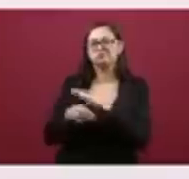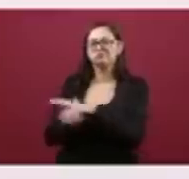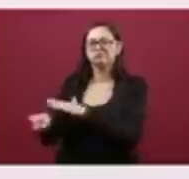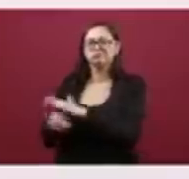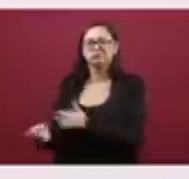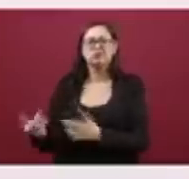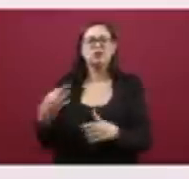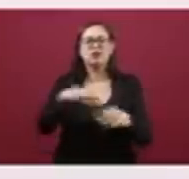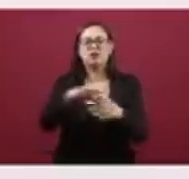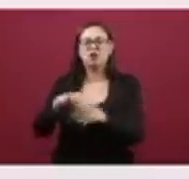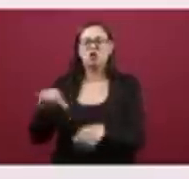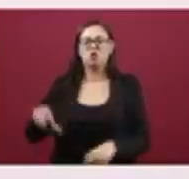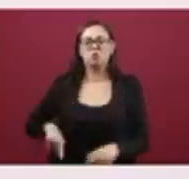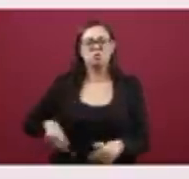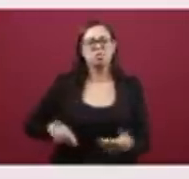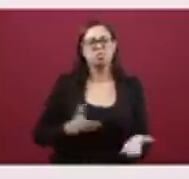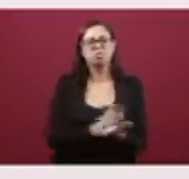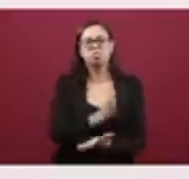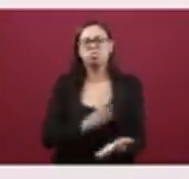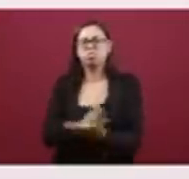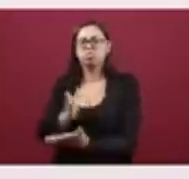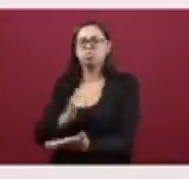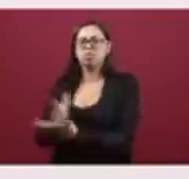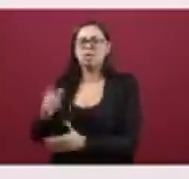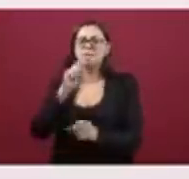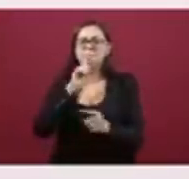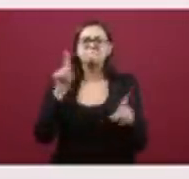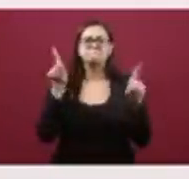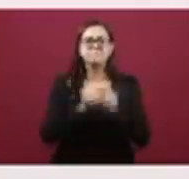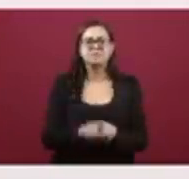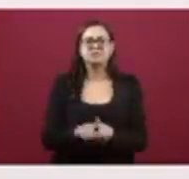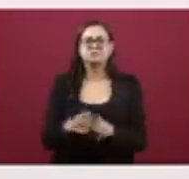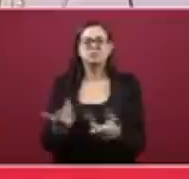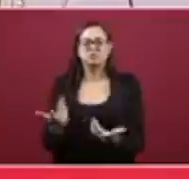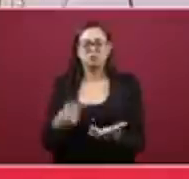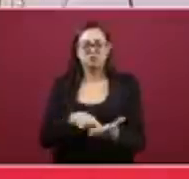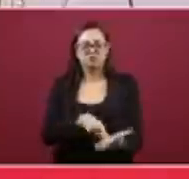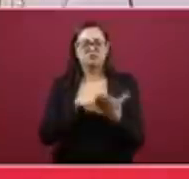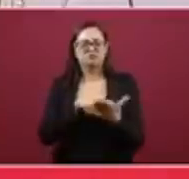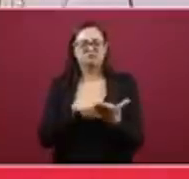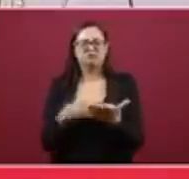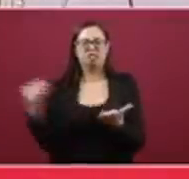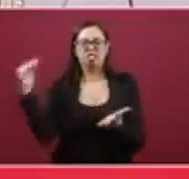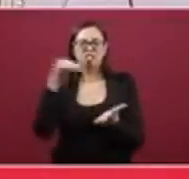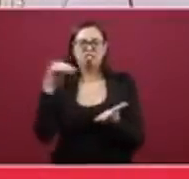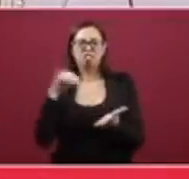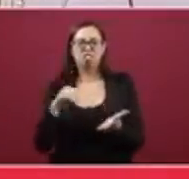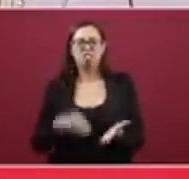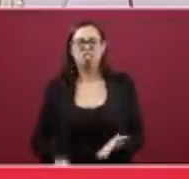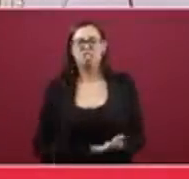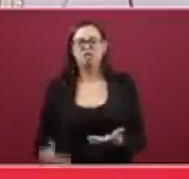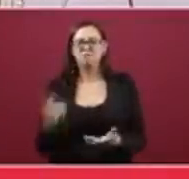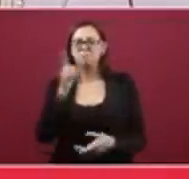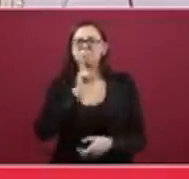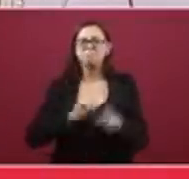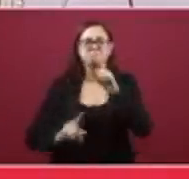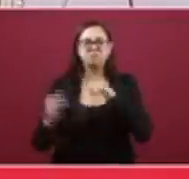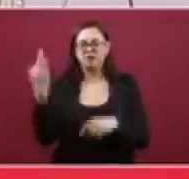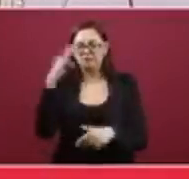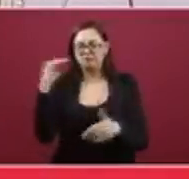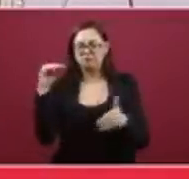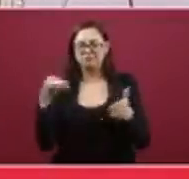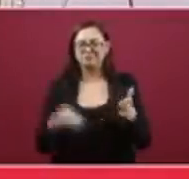y la falsificación de resultados se acabará ese es mi